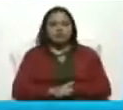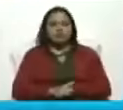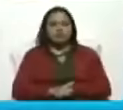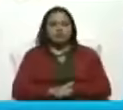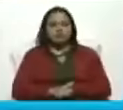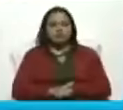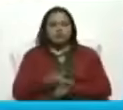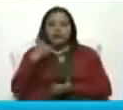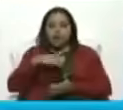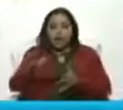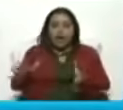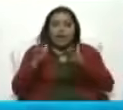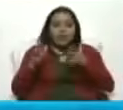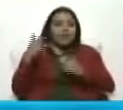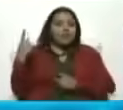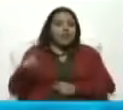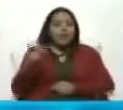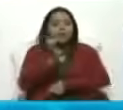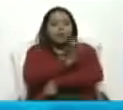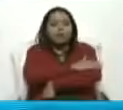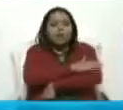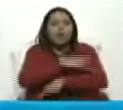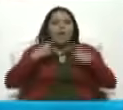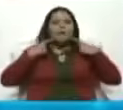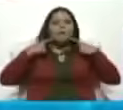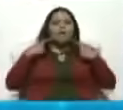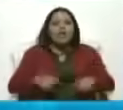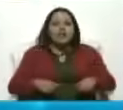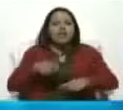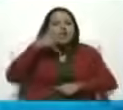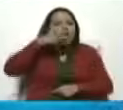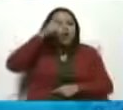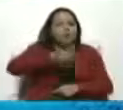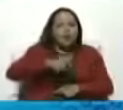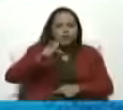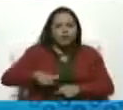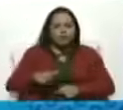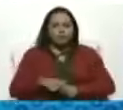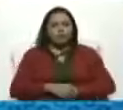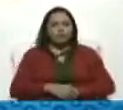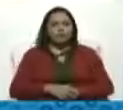Cuando gana la derecha, pierde el pueblo.